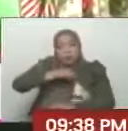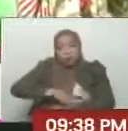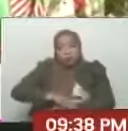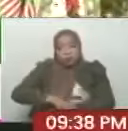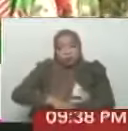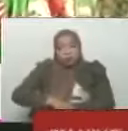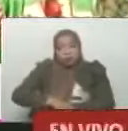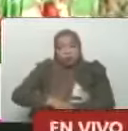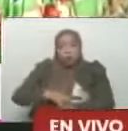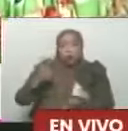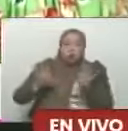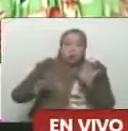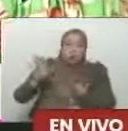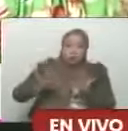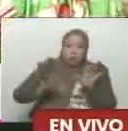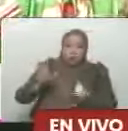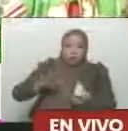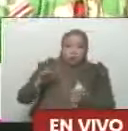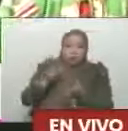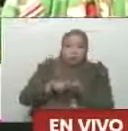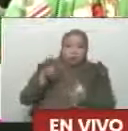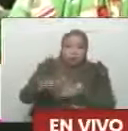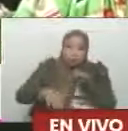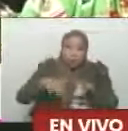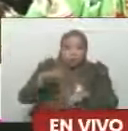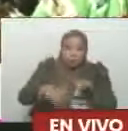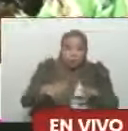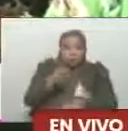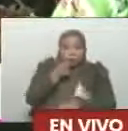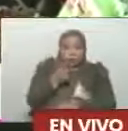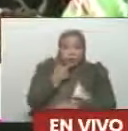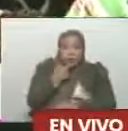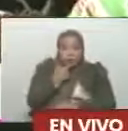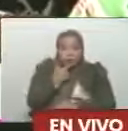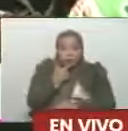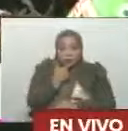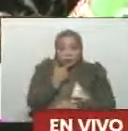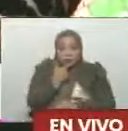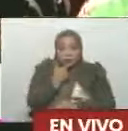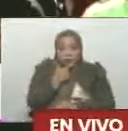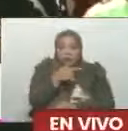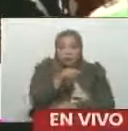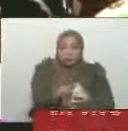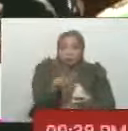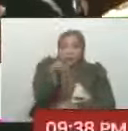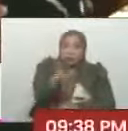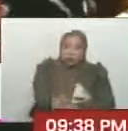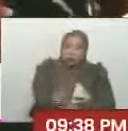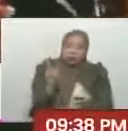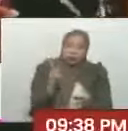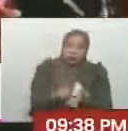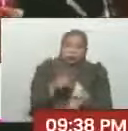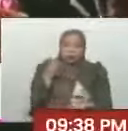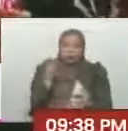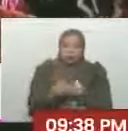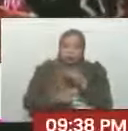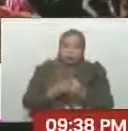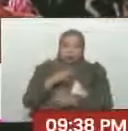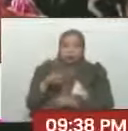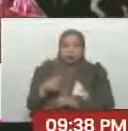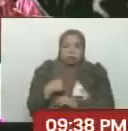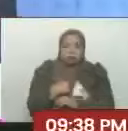históricos, turísticos, a playas hermosas, porque por esa vía.